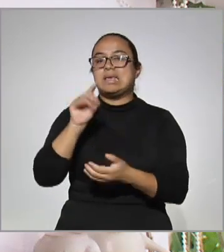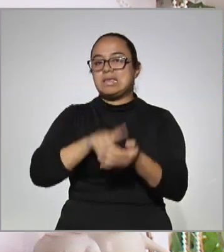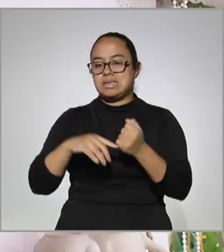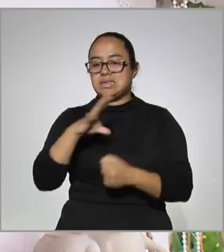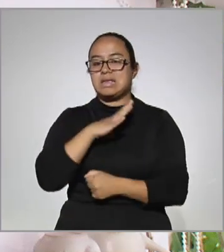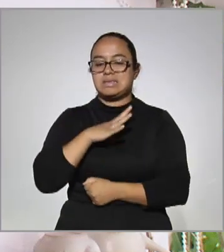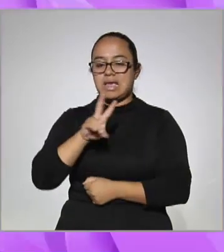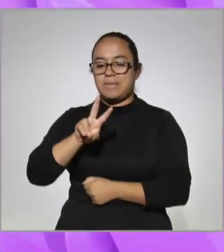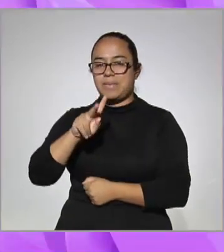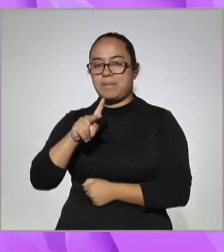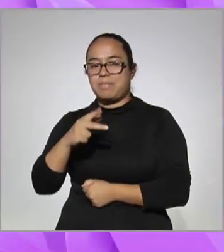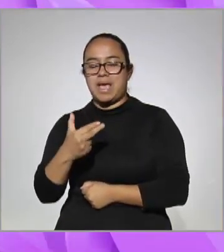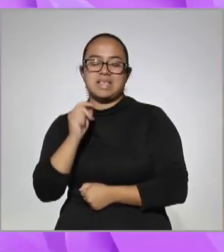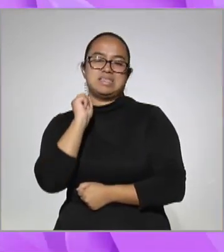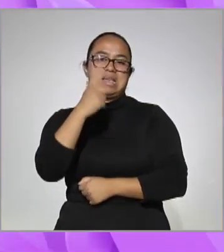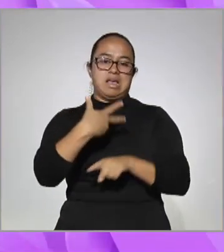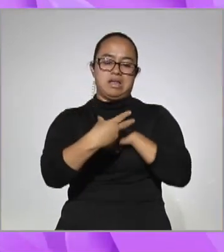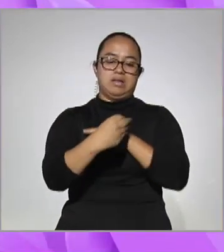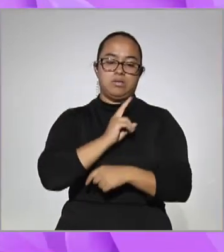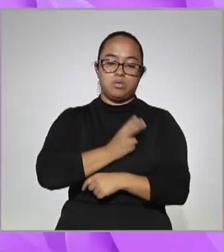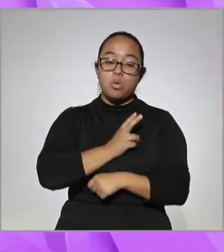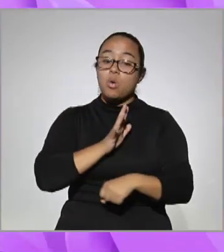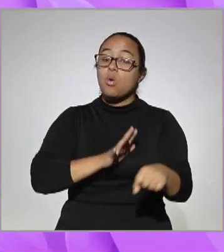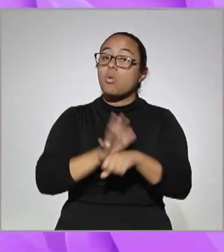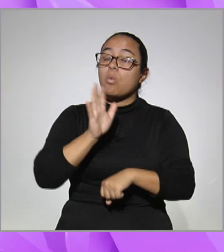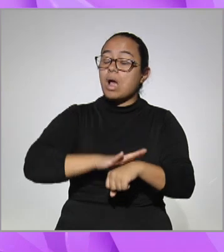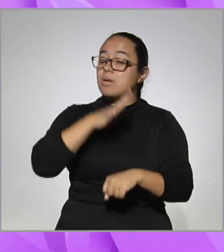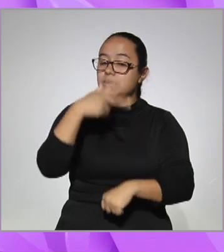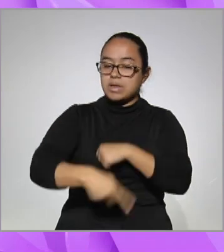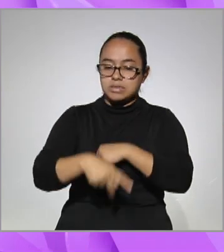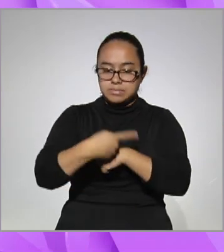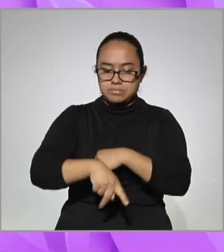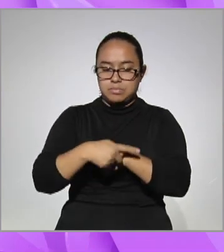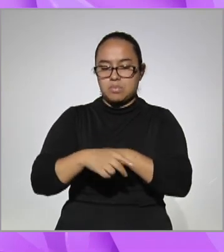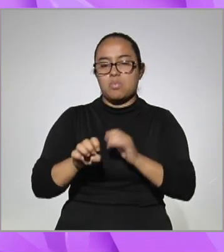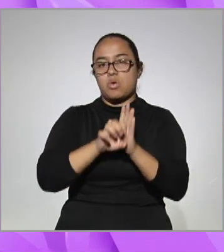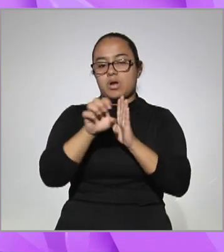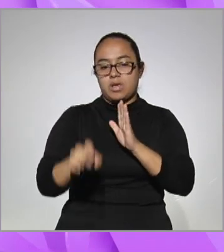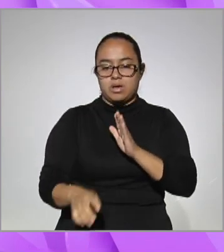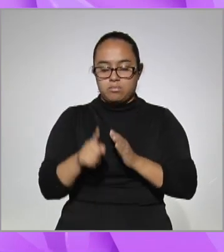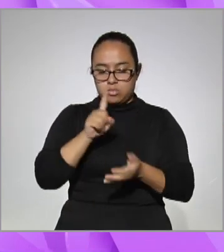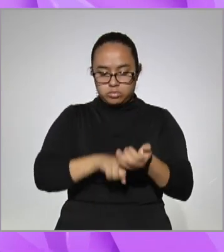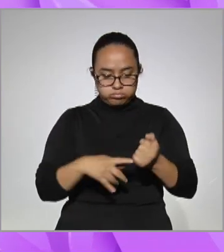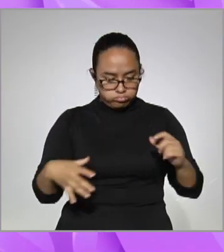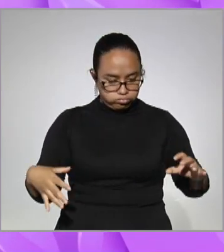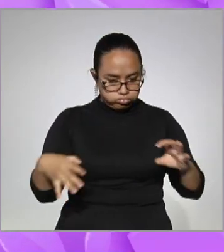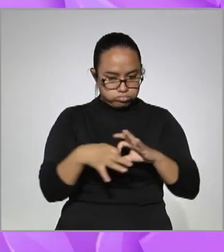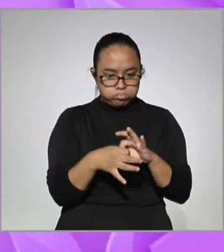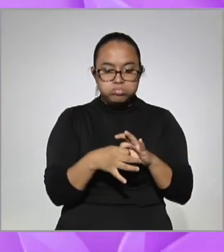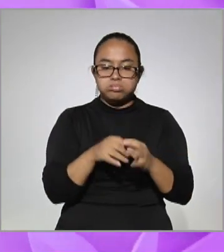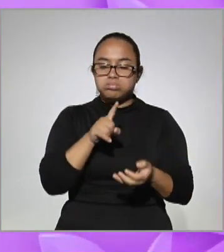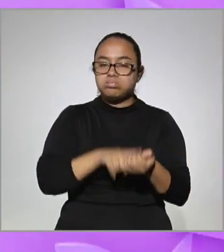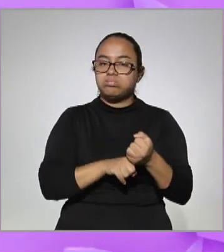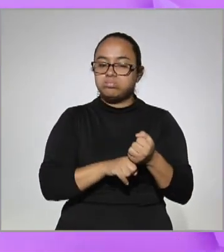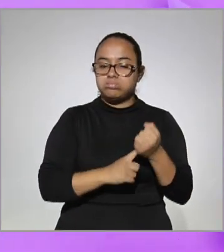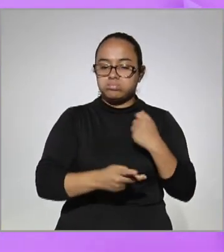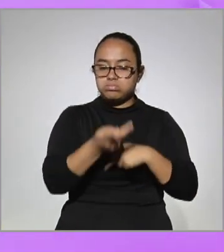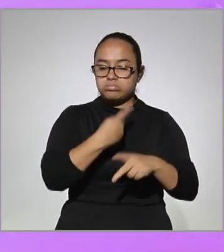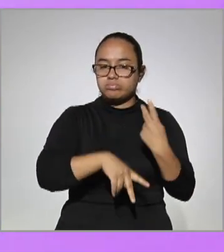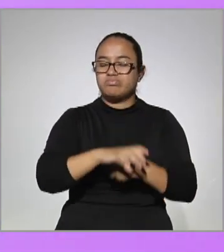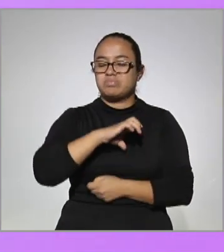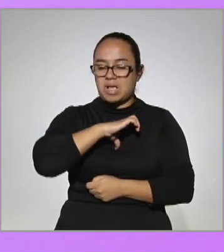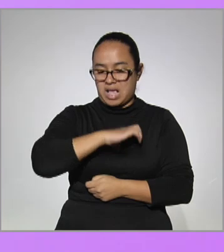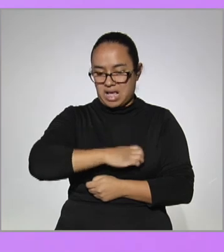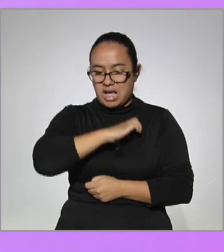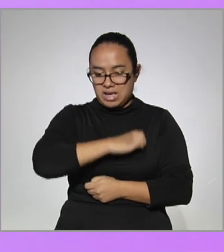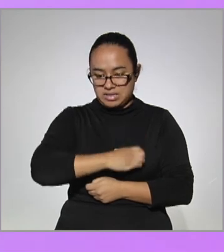virus de papiloma humano. Los de alto riesgo son aquellos que se van a asociar a la presencia y desarrollo de